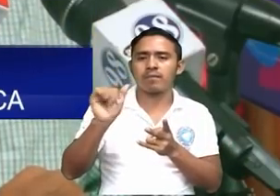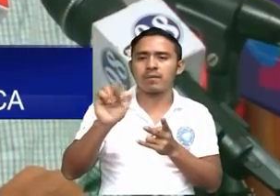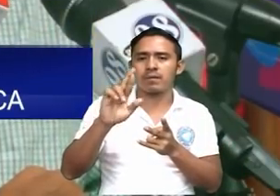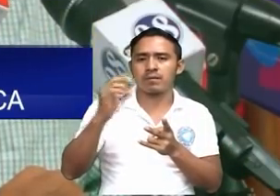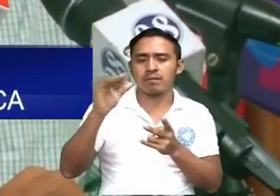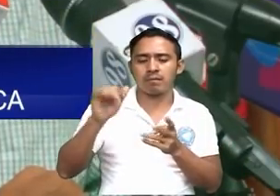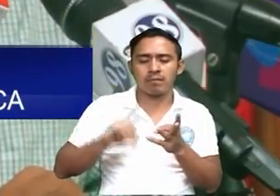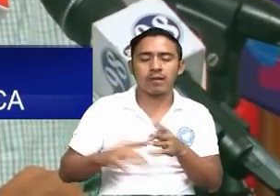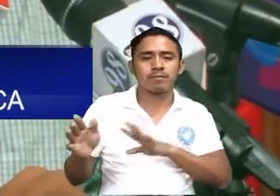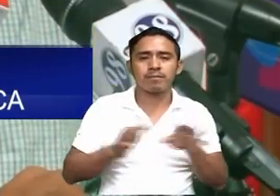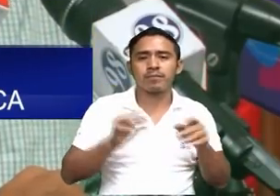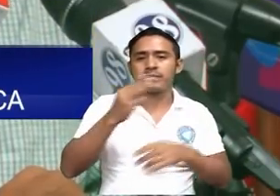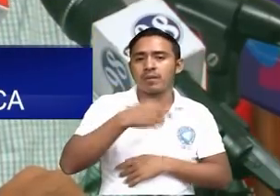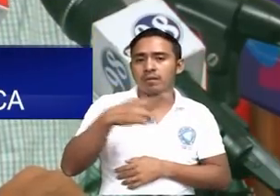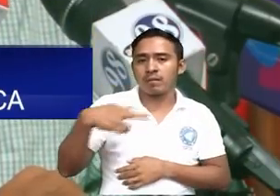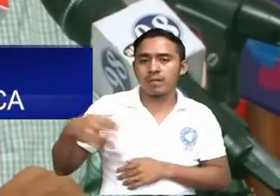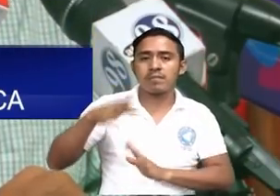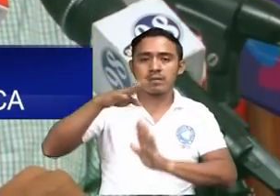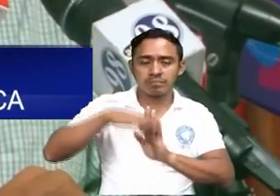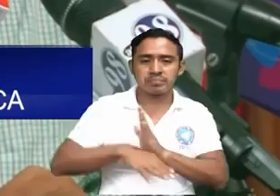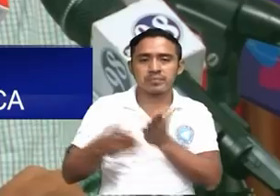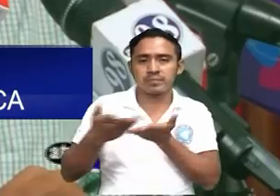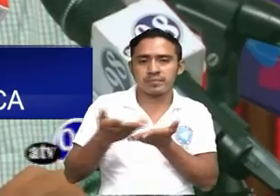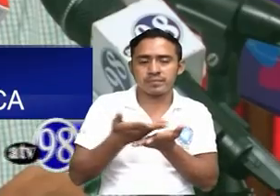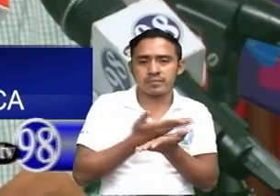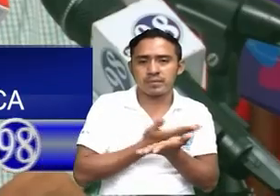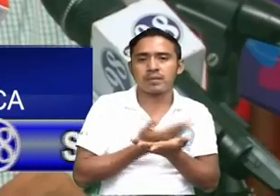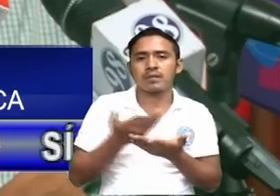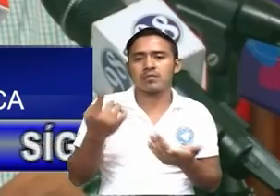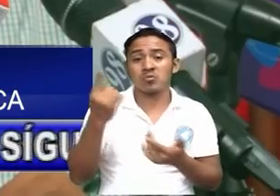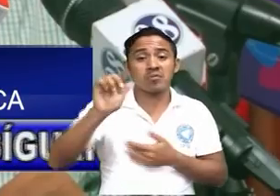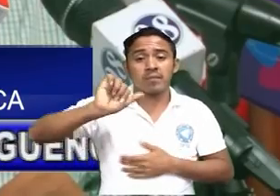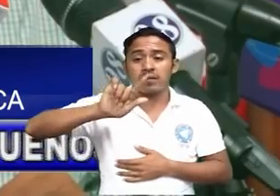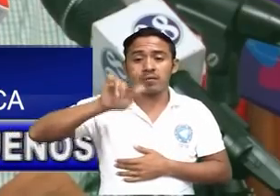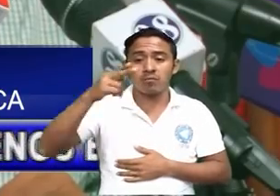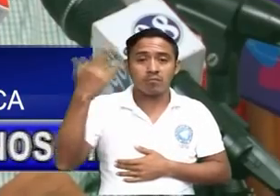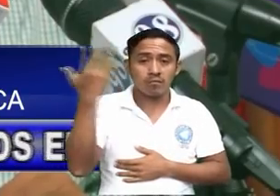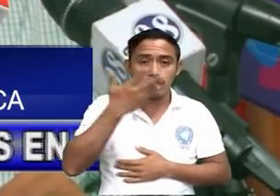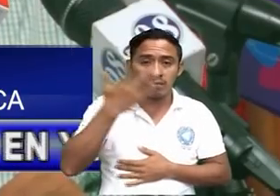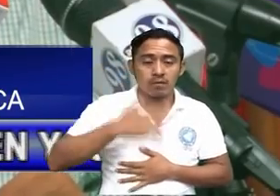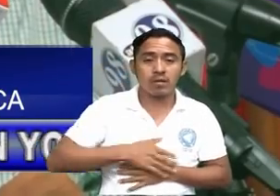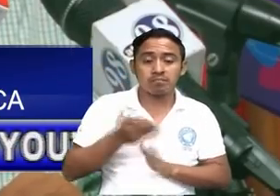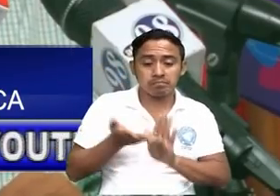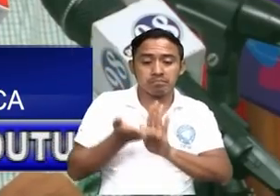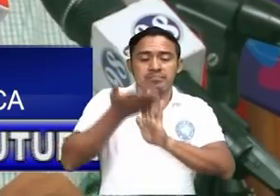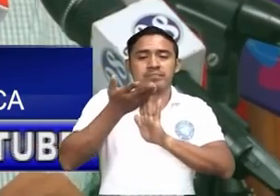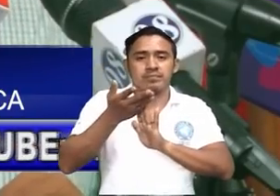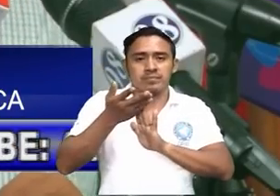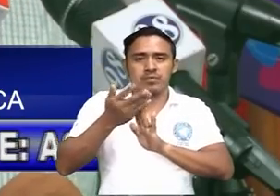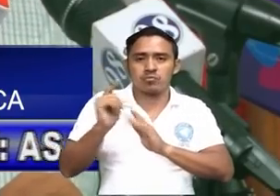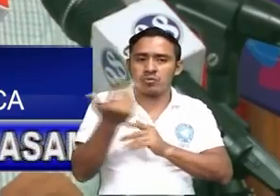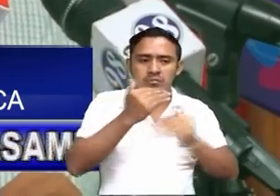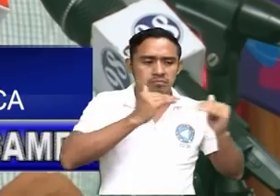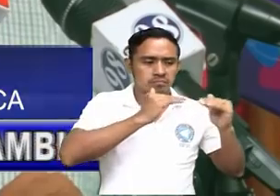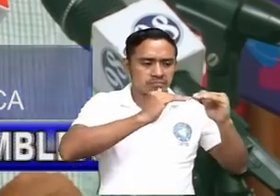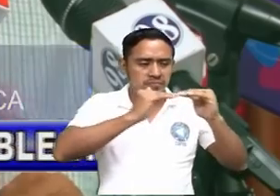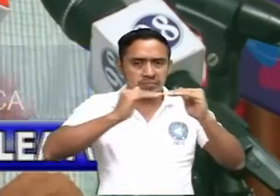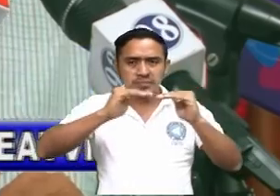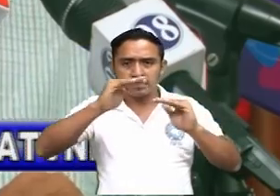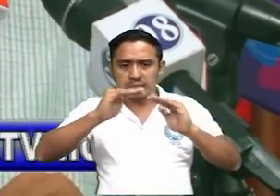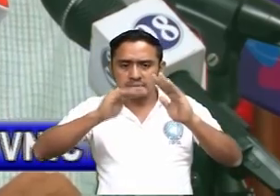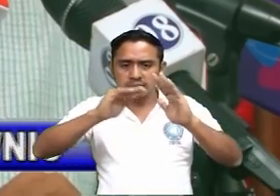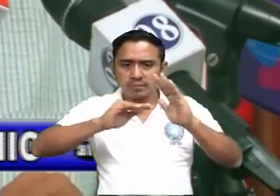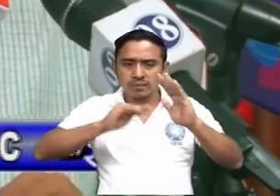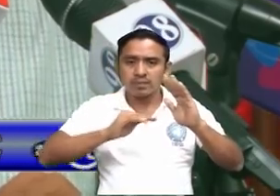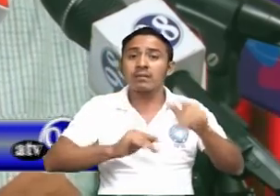redujo la variedad de productos, principalmente de filete, solamente el atún negro. Incrementó su precio, es decir, todos los precios han venido bajando porque